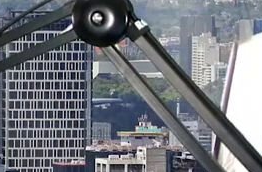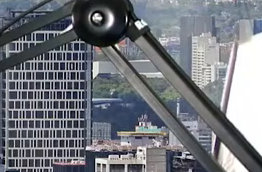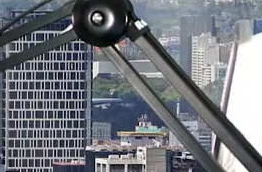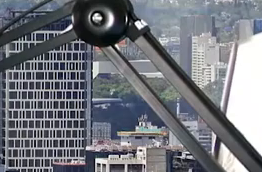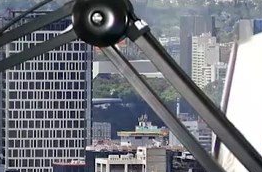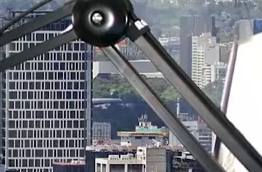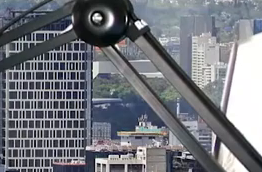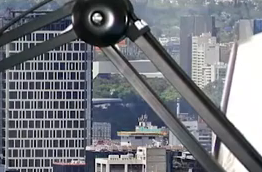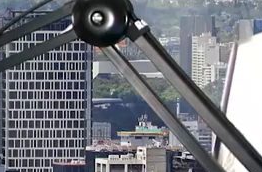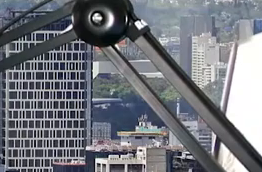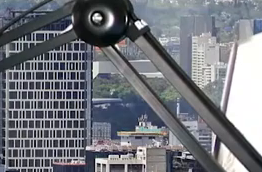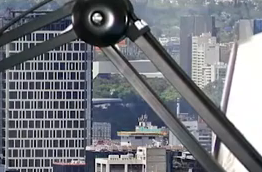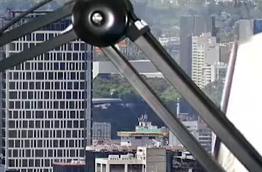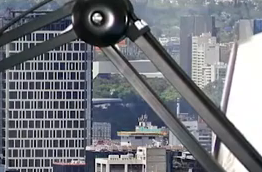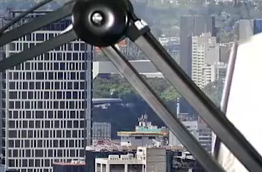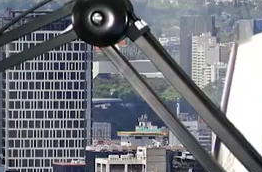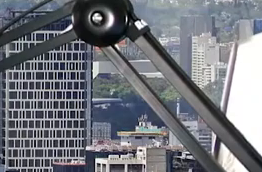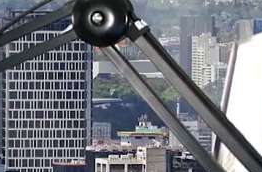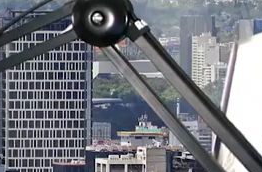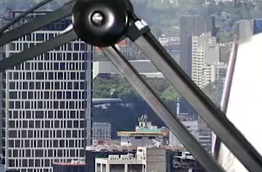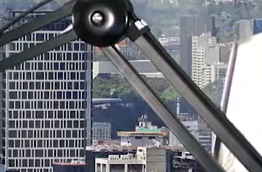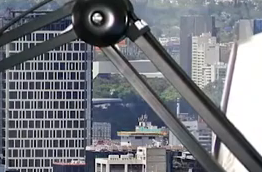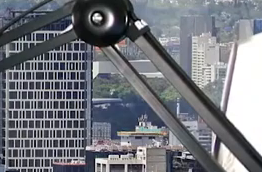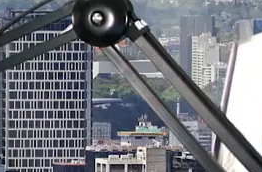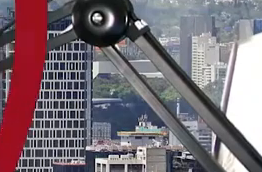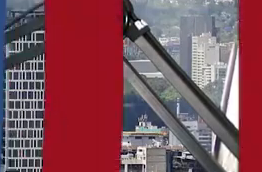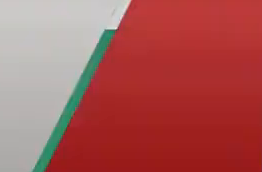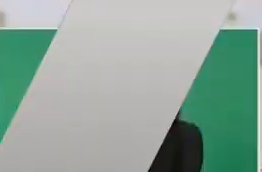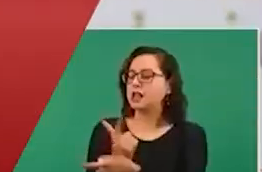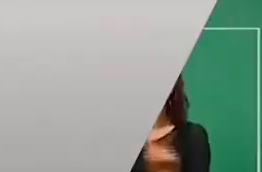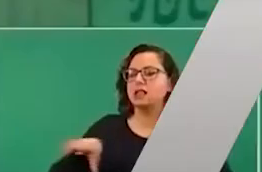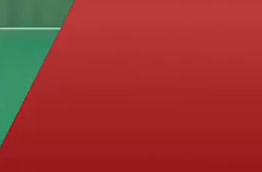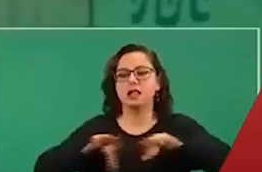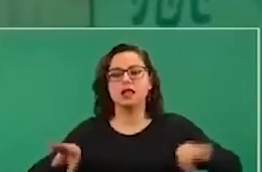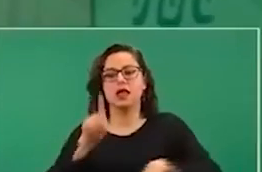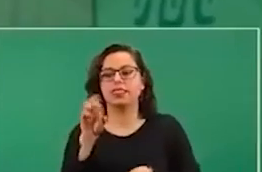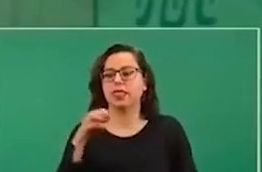sigue instalado el no hubiera. Vamos a escucharlo. Si